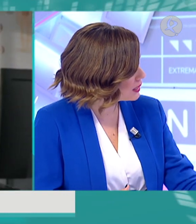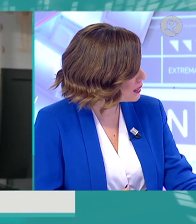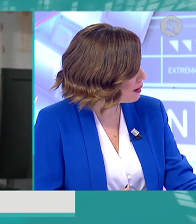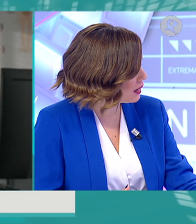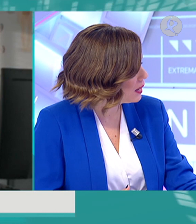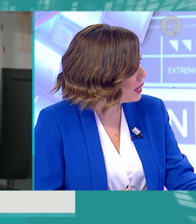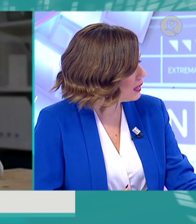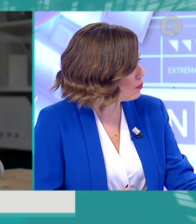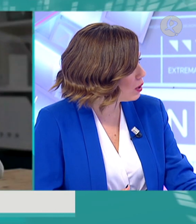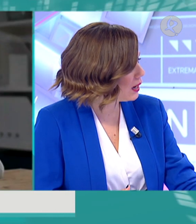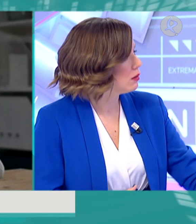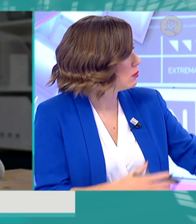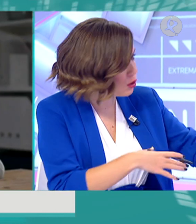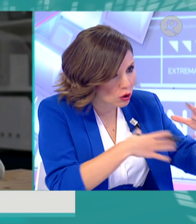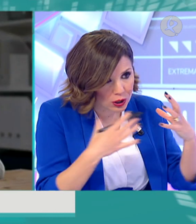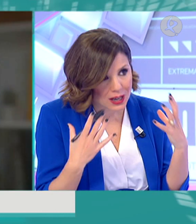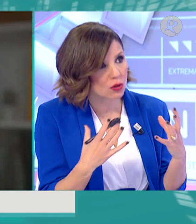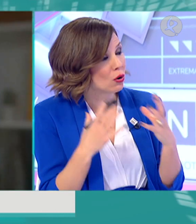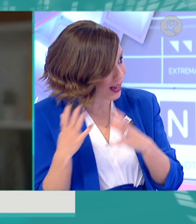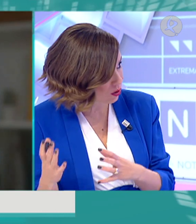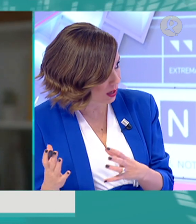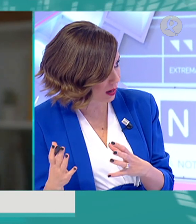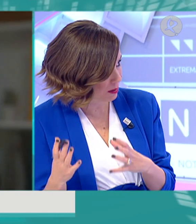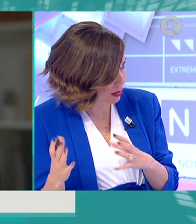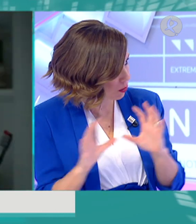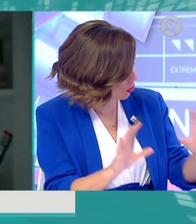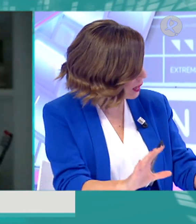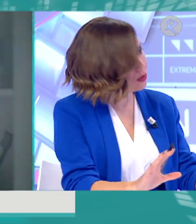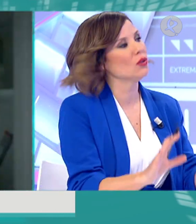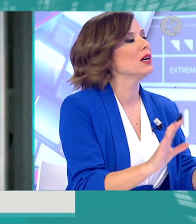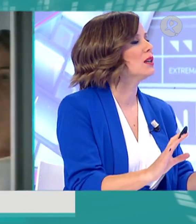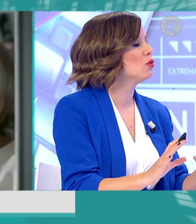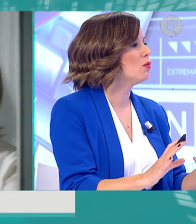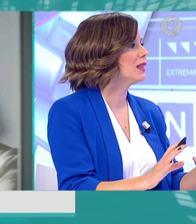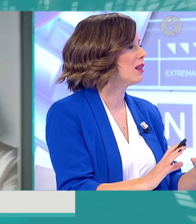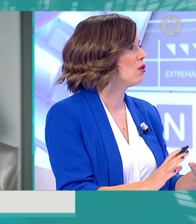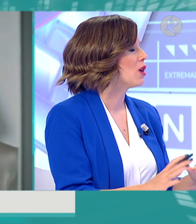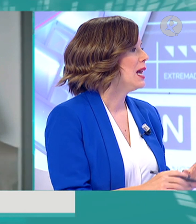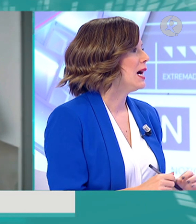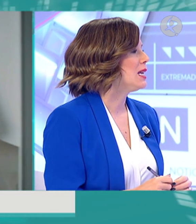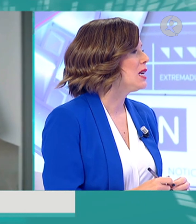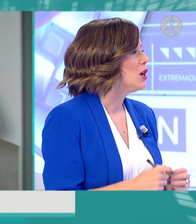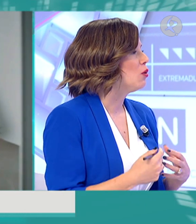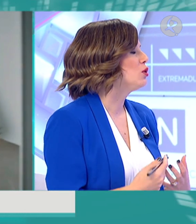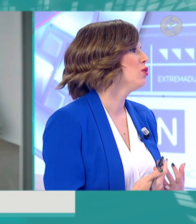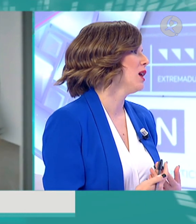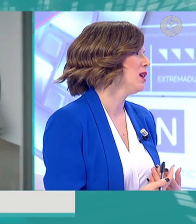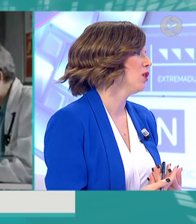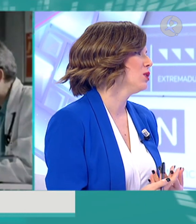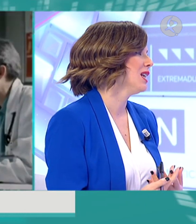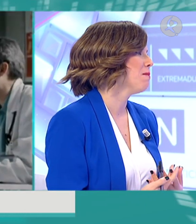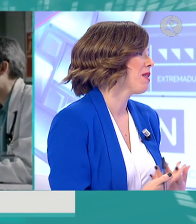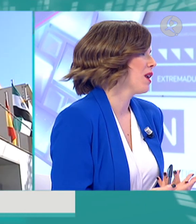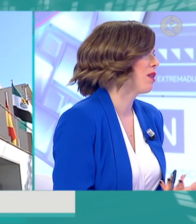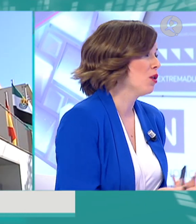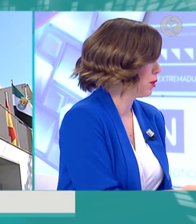acuden a esa casa de la mujer cuando no tienen otro hogar donde vivir porque lo dejan todo dejan a su maltratador allí como es su día a día